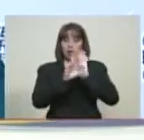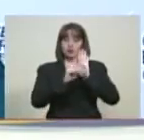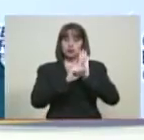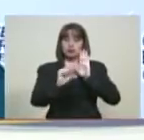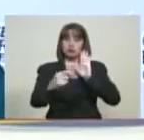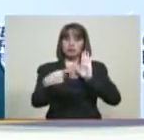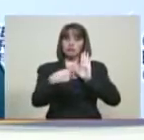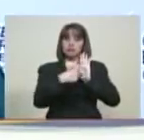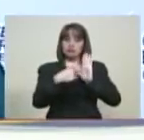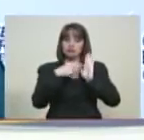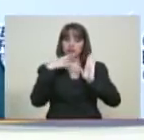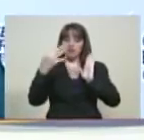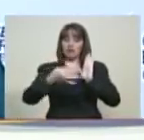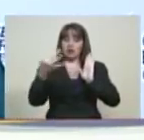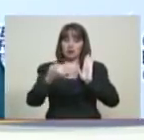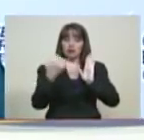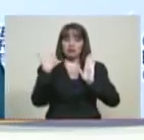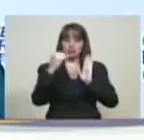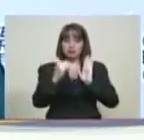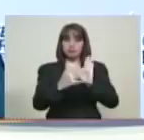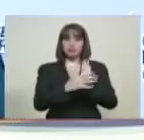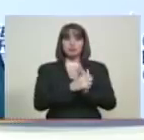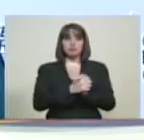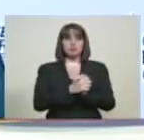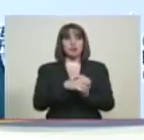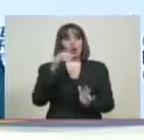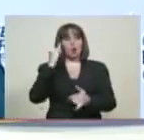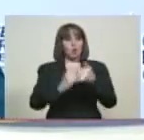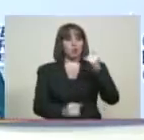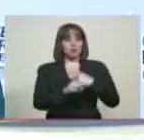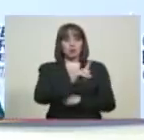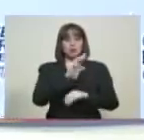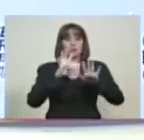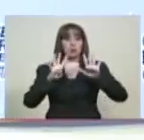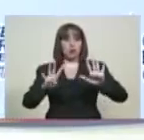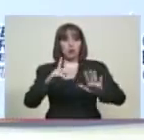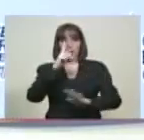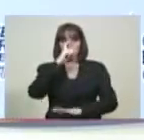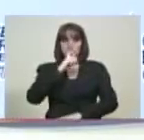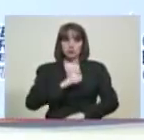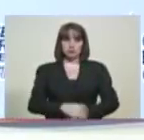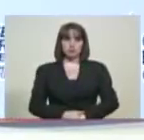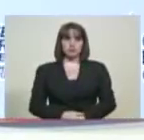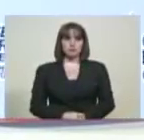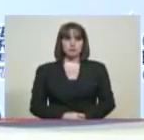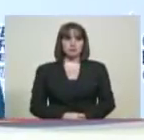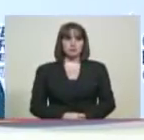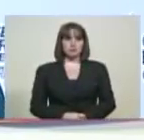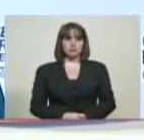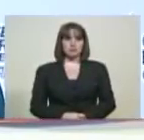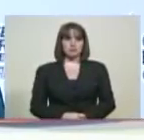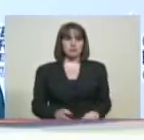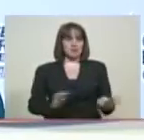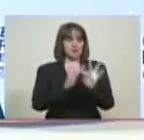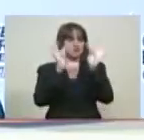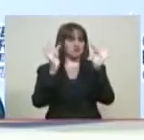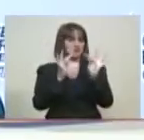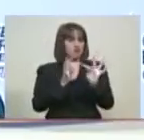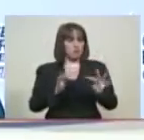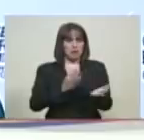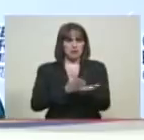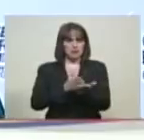constitución bolivariana en los últimos 19 años de manera consecutiva durante